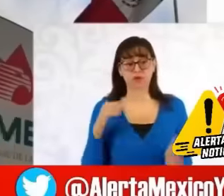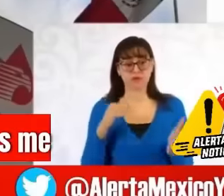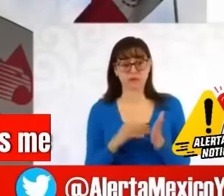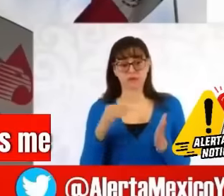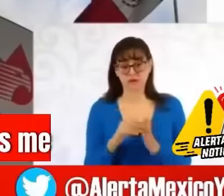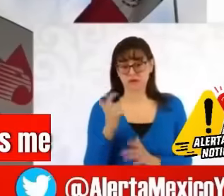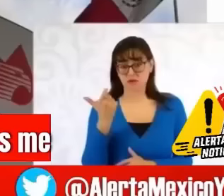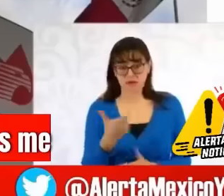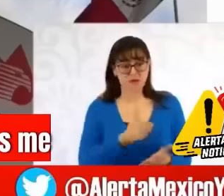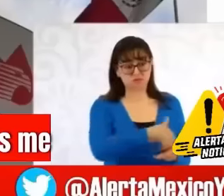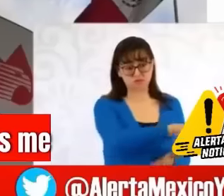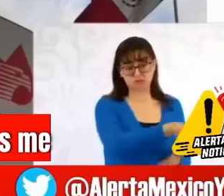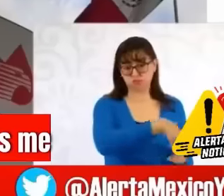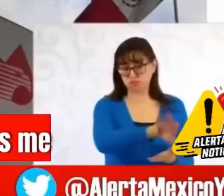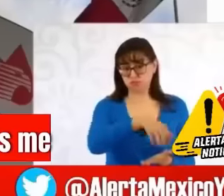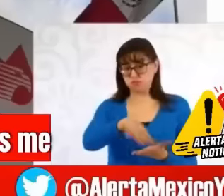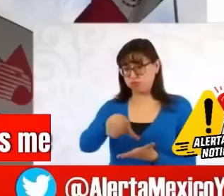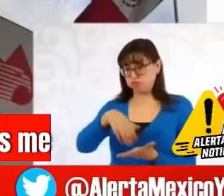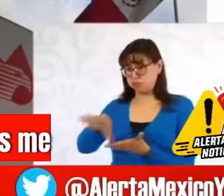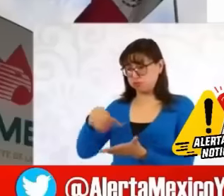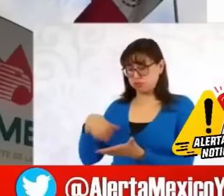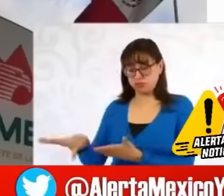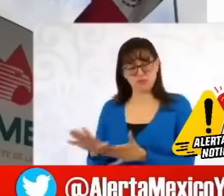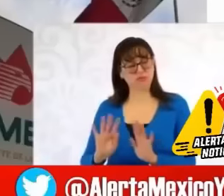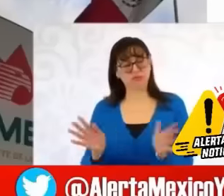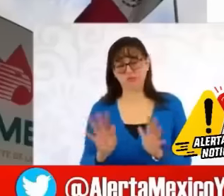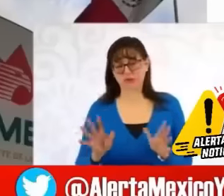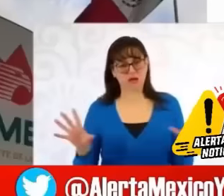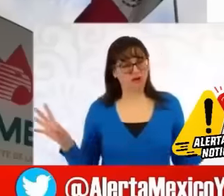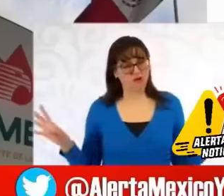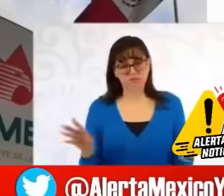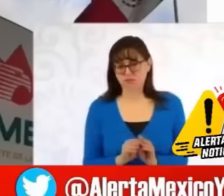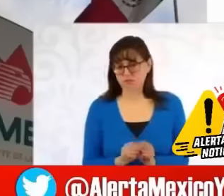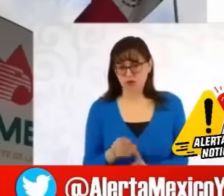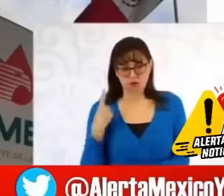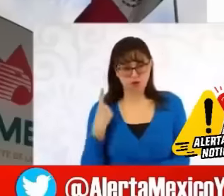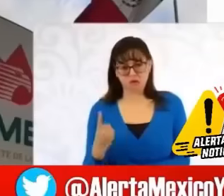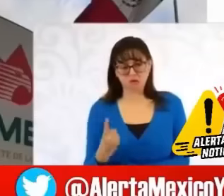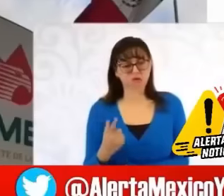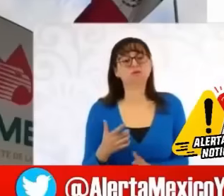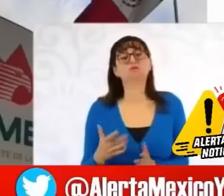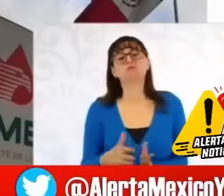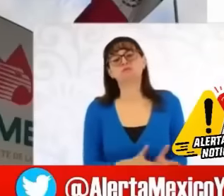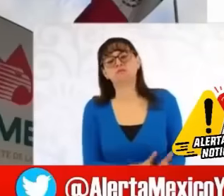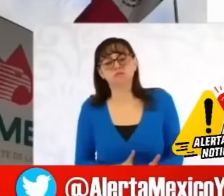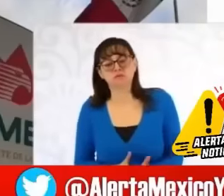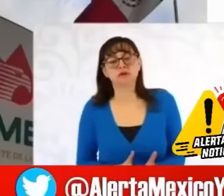pesos mediante la compactación de los costos, vamos a reducir los gastos que